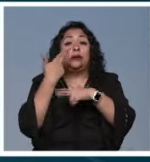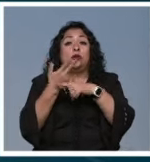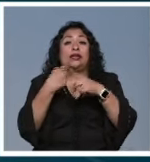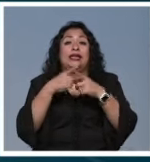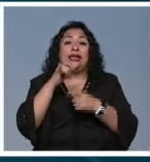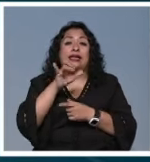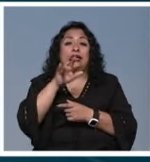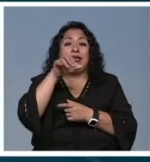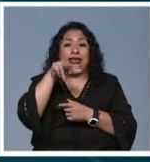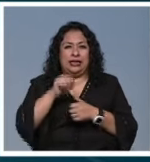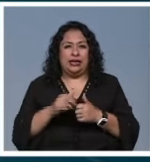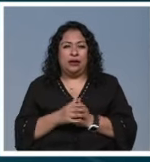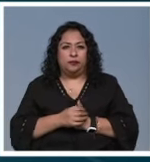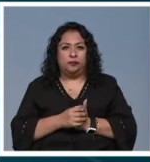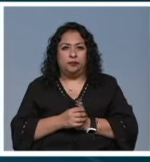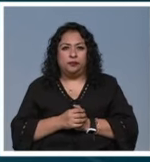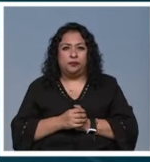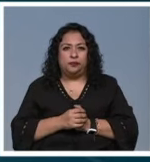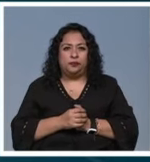Irina Marcano.